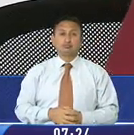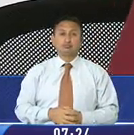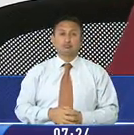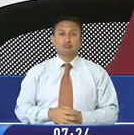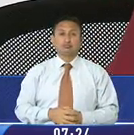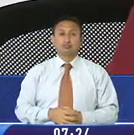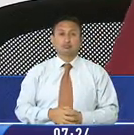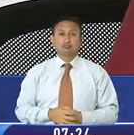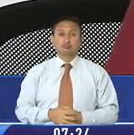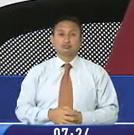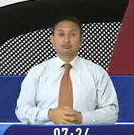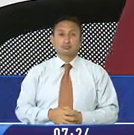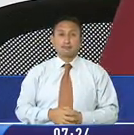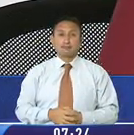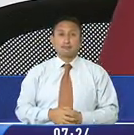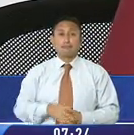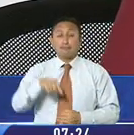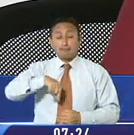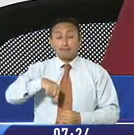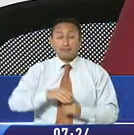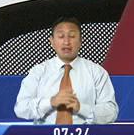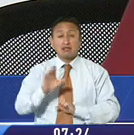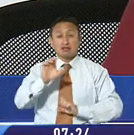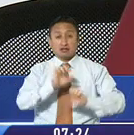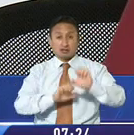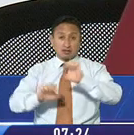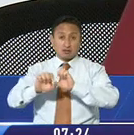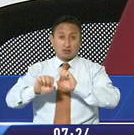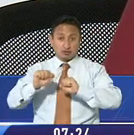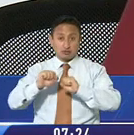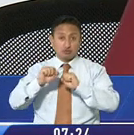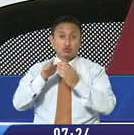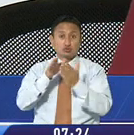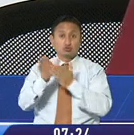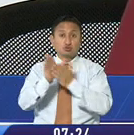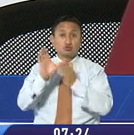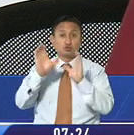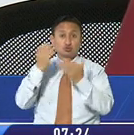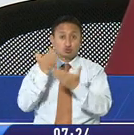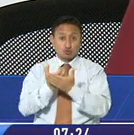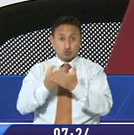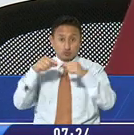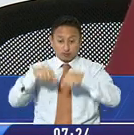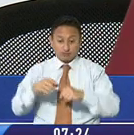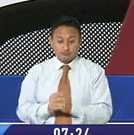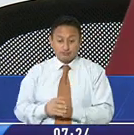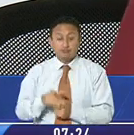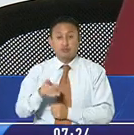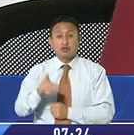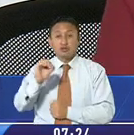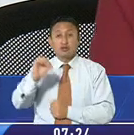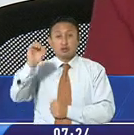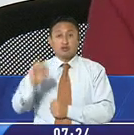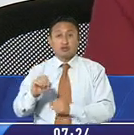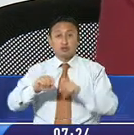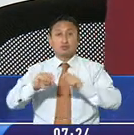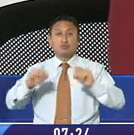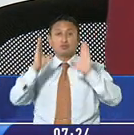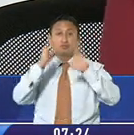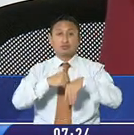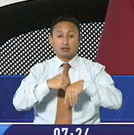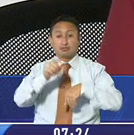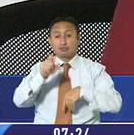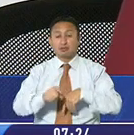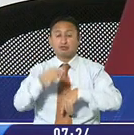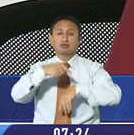evaluación socioeconómica que se haga en la Dirección General de Estudiantes, se aplica un porcentaje de beca a la persona por un